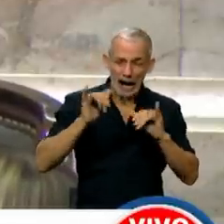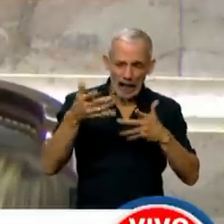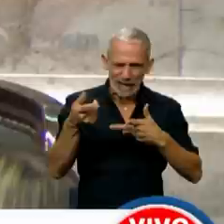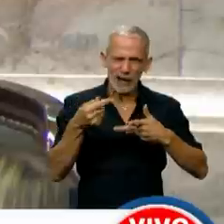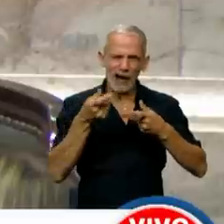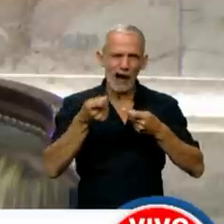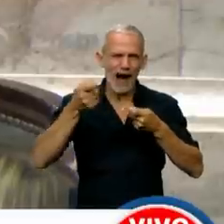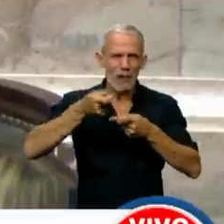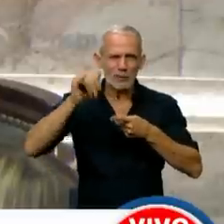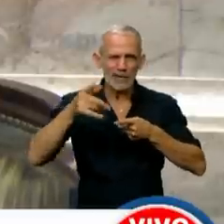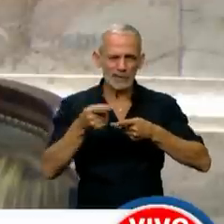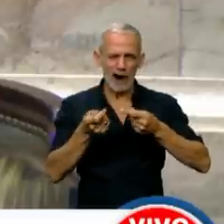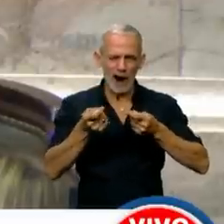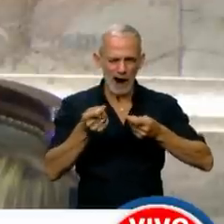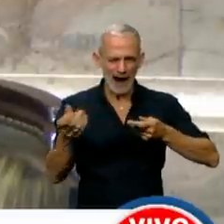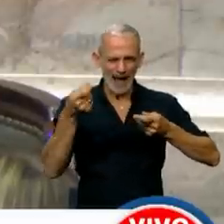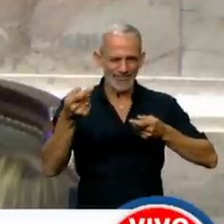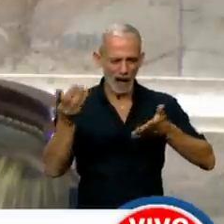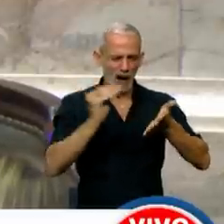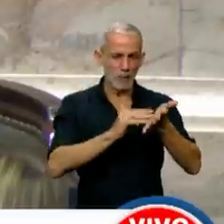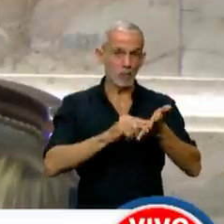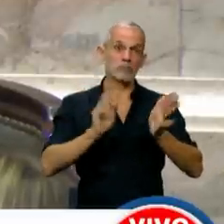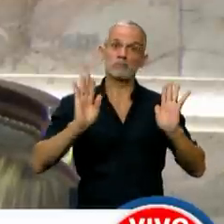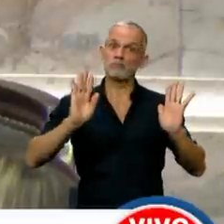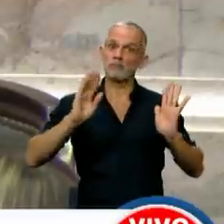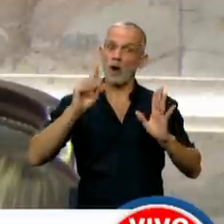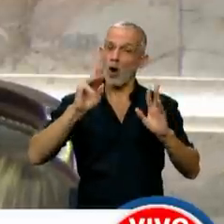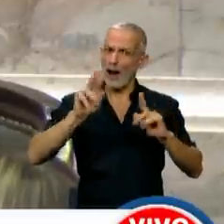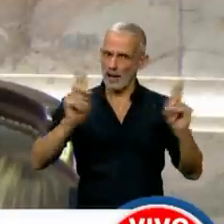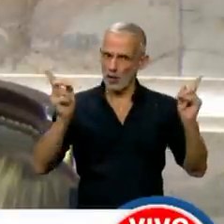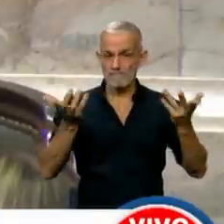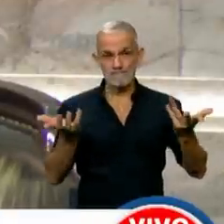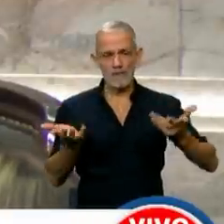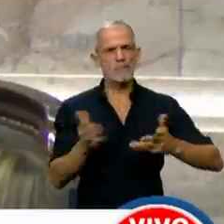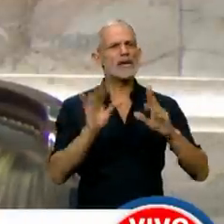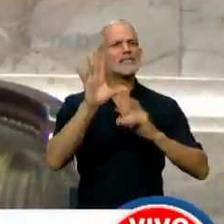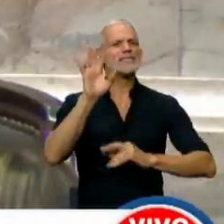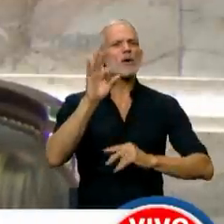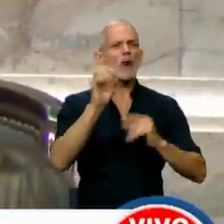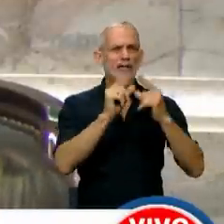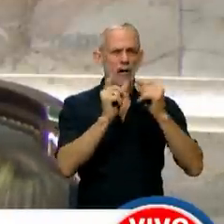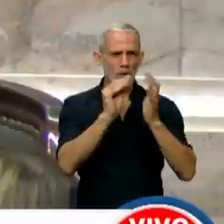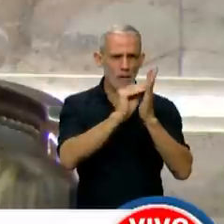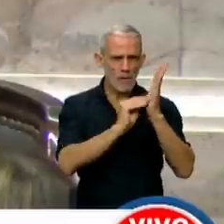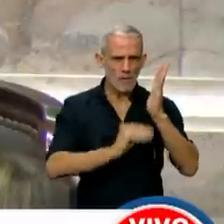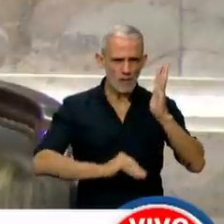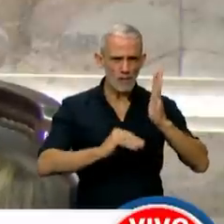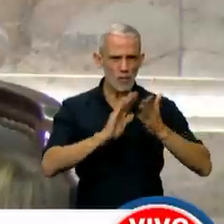que estaba medio floja y que espero que no suceda más de 50 artículos